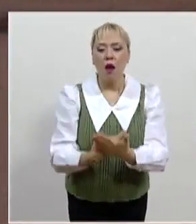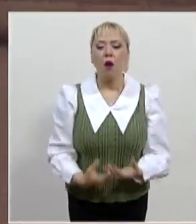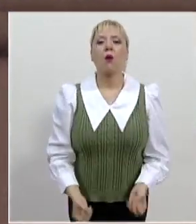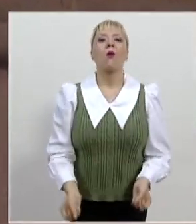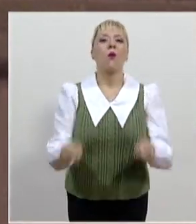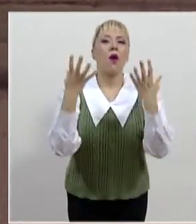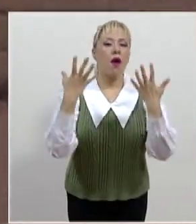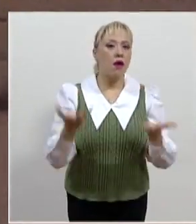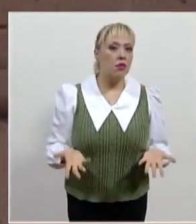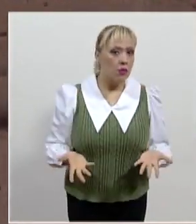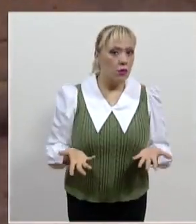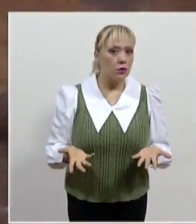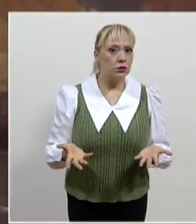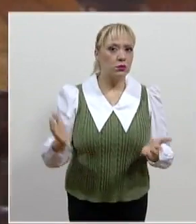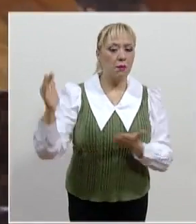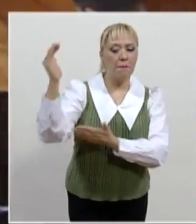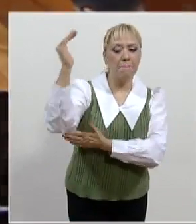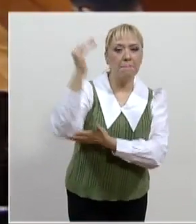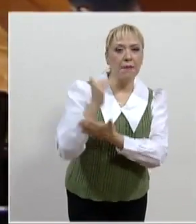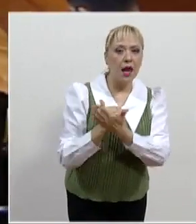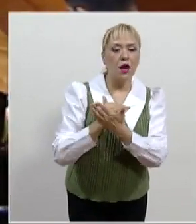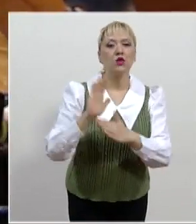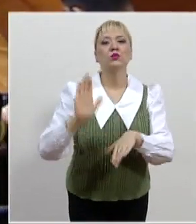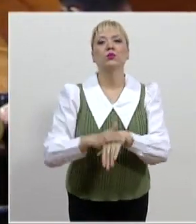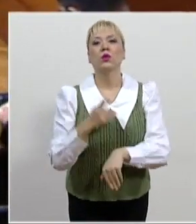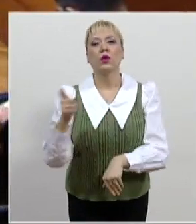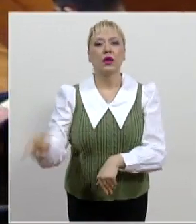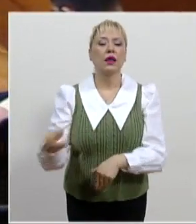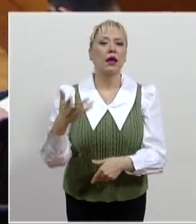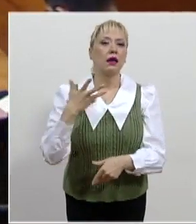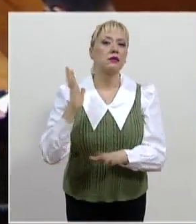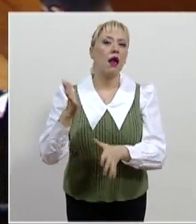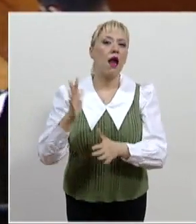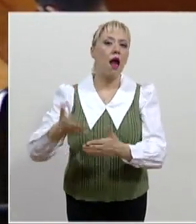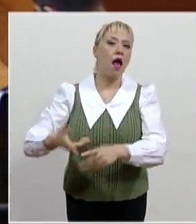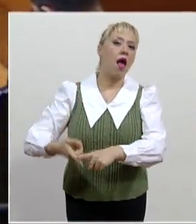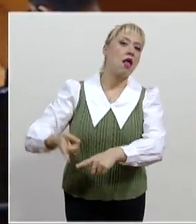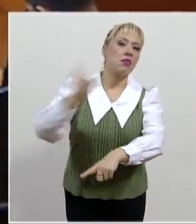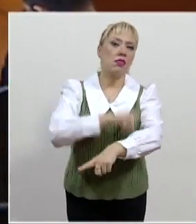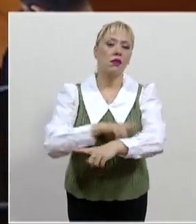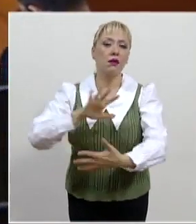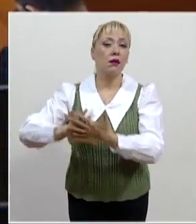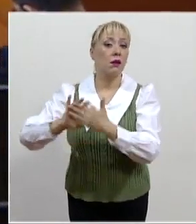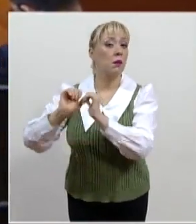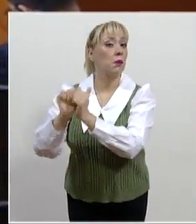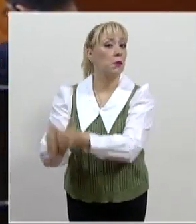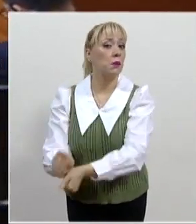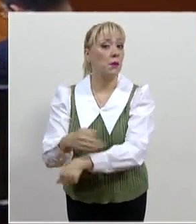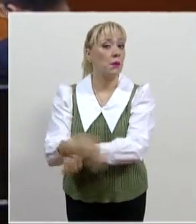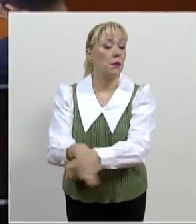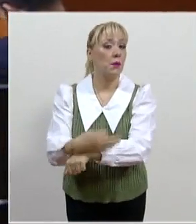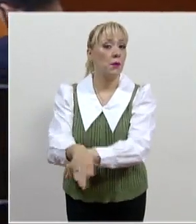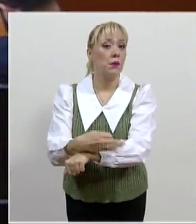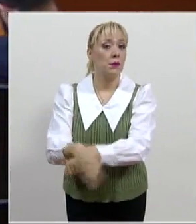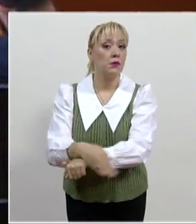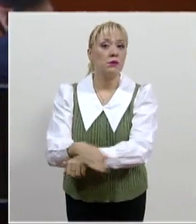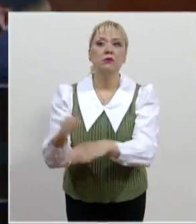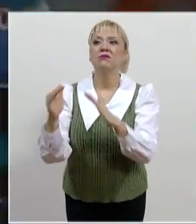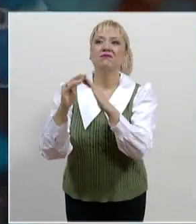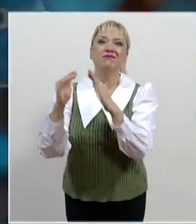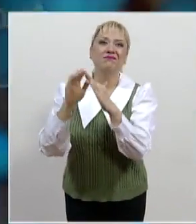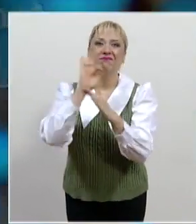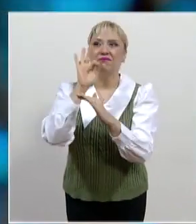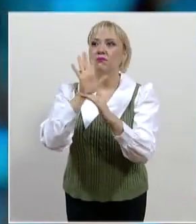arresto domiciliario en abono a la pena impuesta, quien para ello se auxiliará de la información que le proporcione la